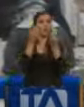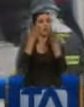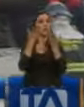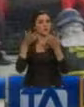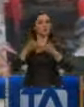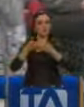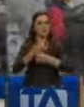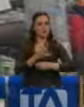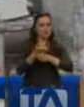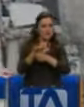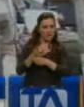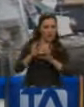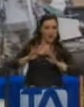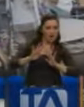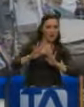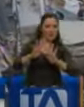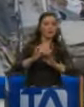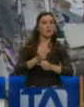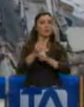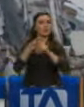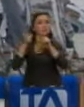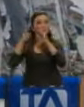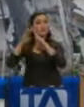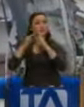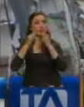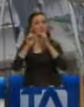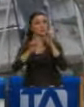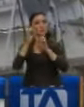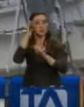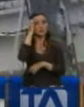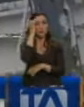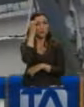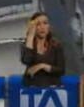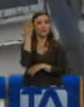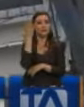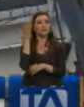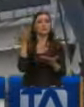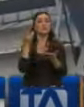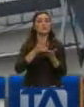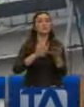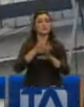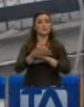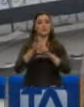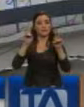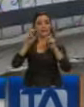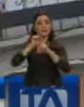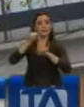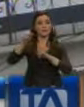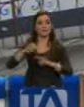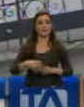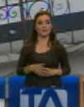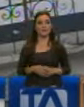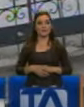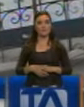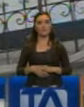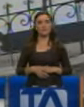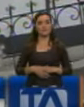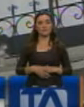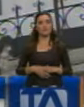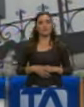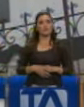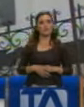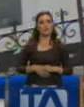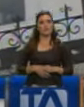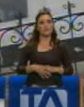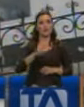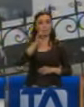bomberos han tenido que llegar hasta la zona? Otras viviendas, la gente está totalmente preocupada. ¿Qué es lo que puede pasar luego de esta situación? Ya.